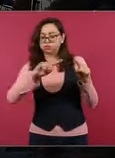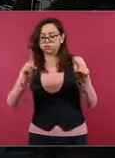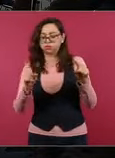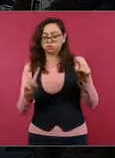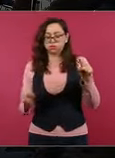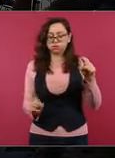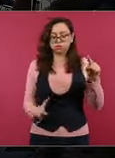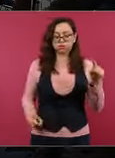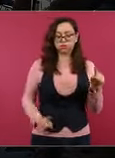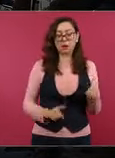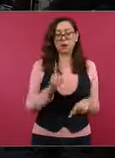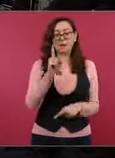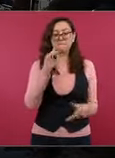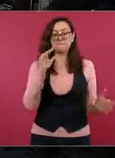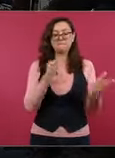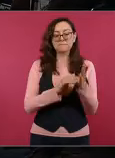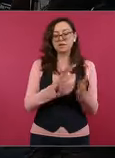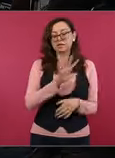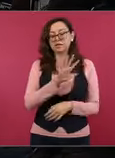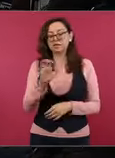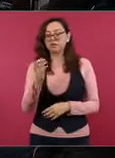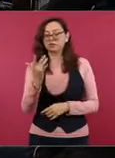1,554 kilómetros